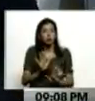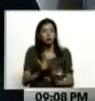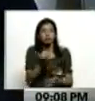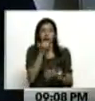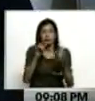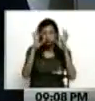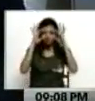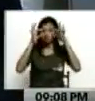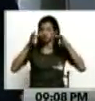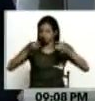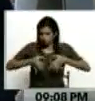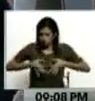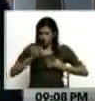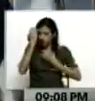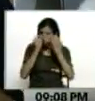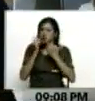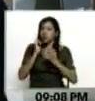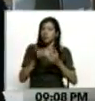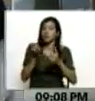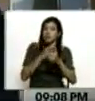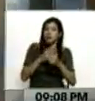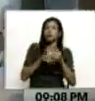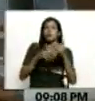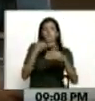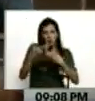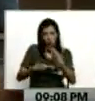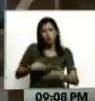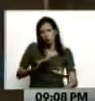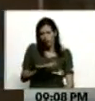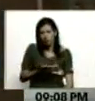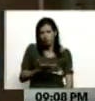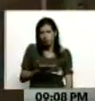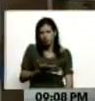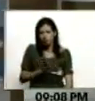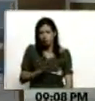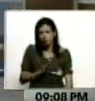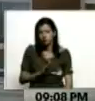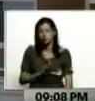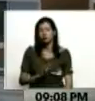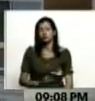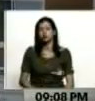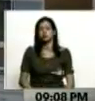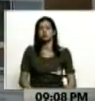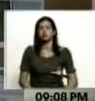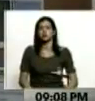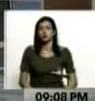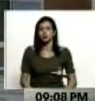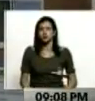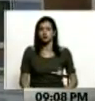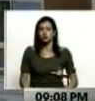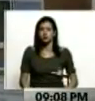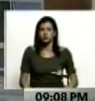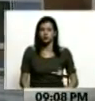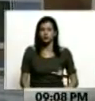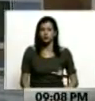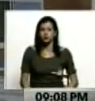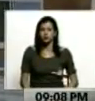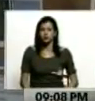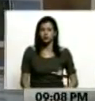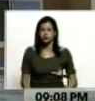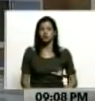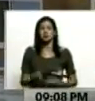uno tiene que criticar verdad para mejorar sobre todo cuando cuando hace